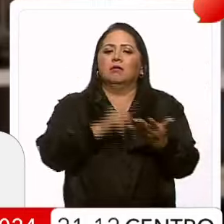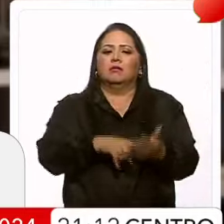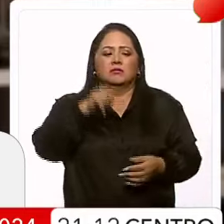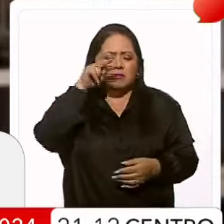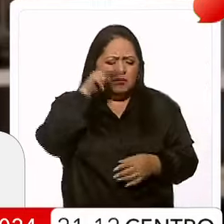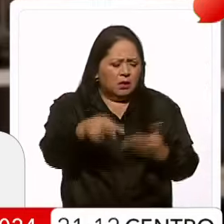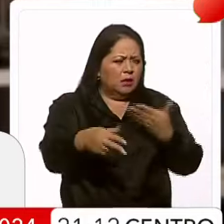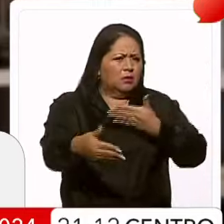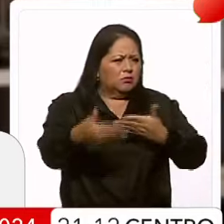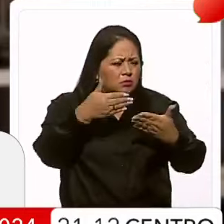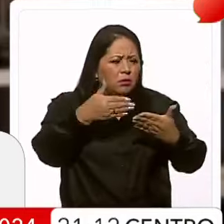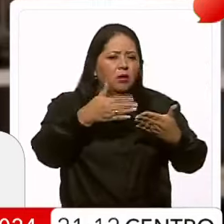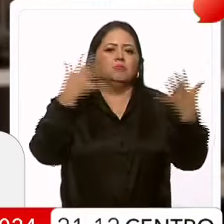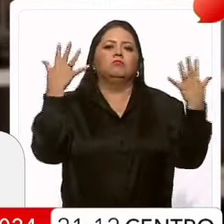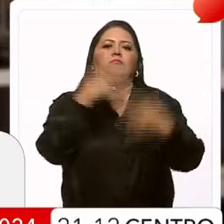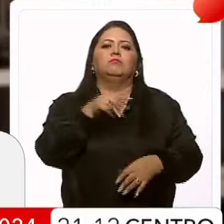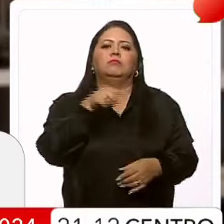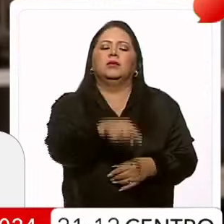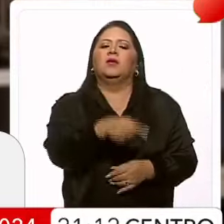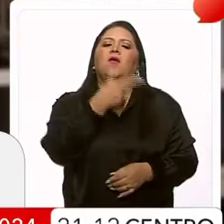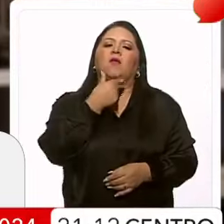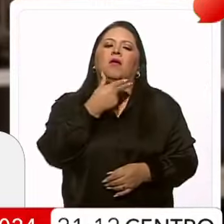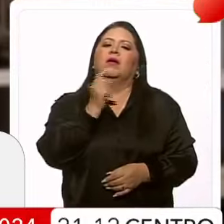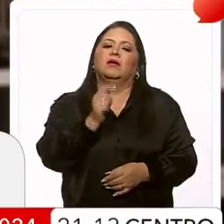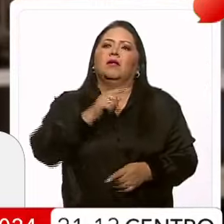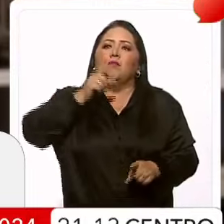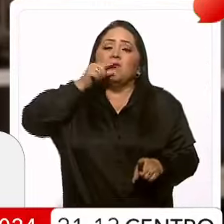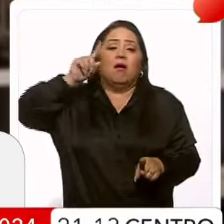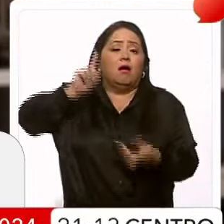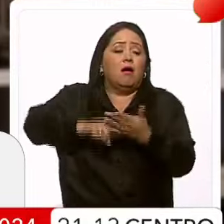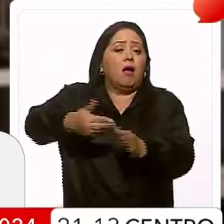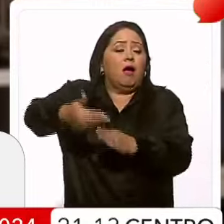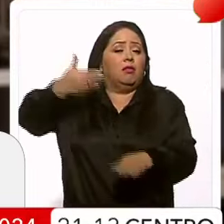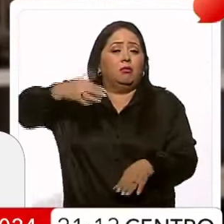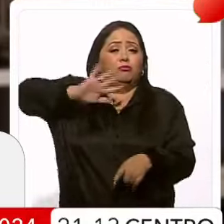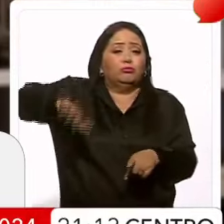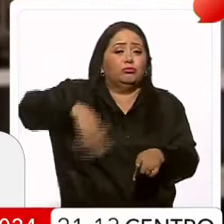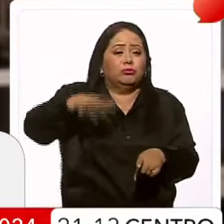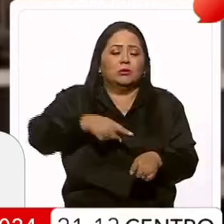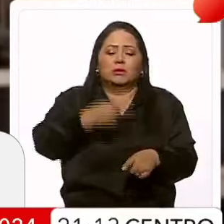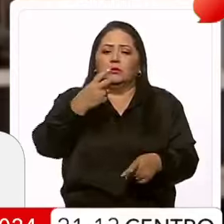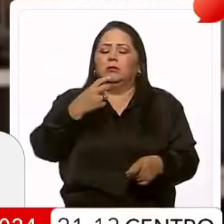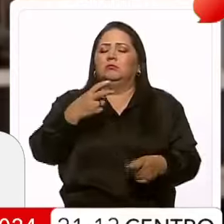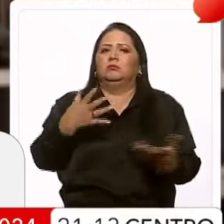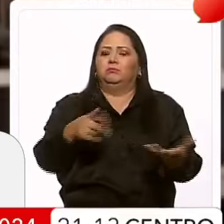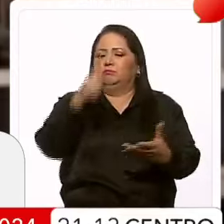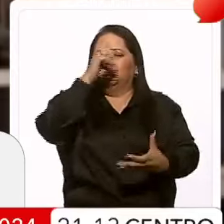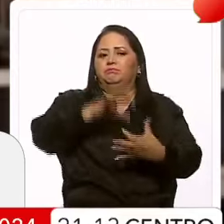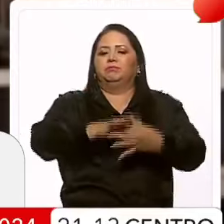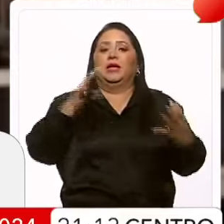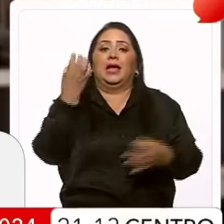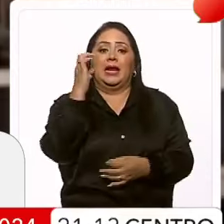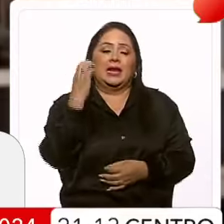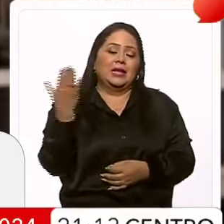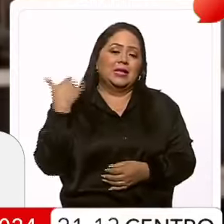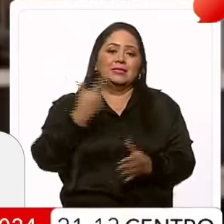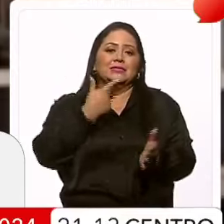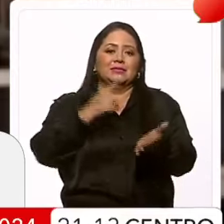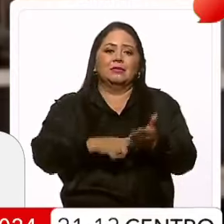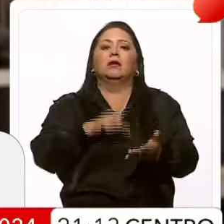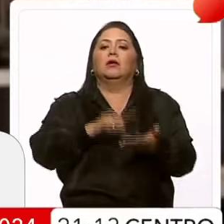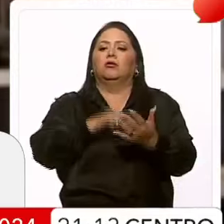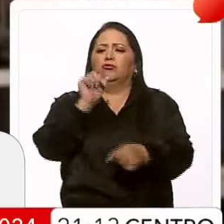los datos biométricos, encontraron que estaba siendo buscado. Eso desató una reacción en enero en Celaya, donde